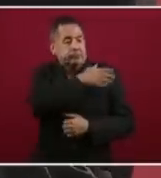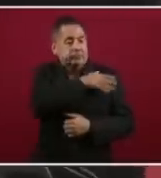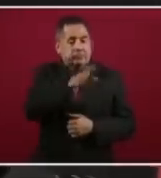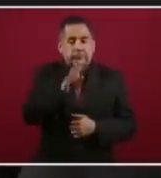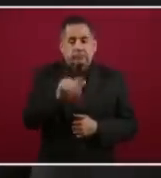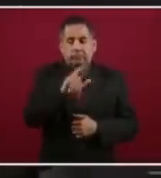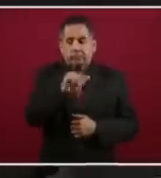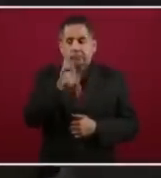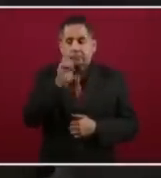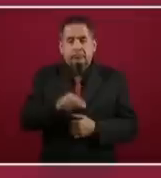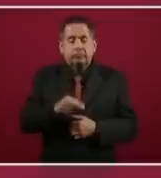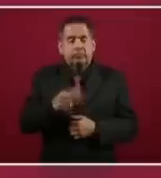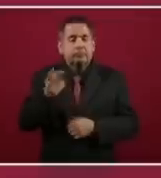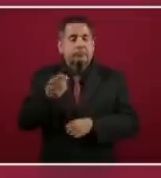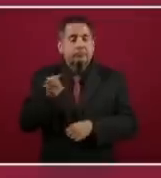Barragán, que era secretario de la Defensa,